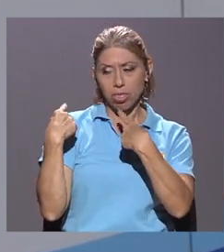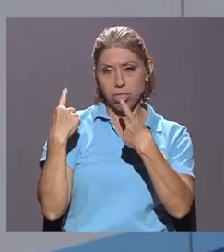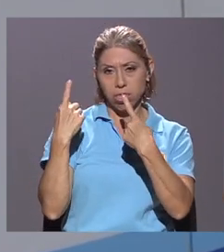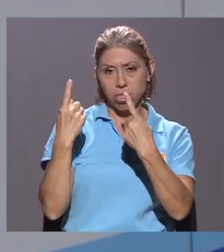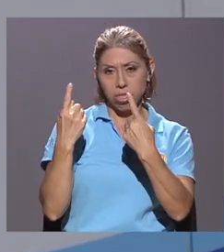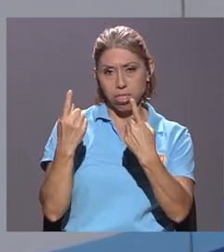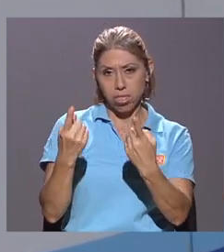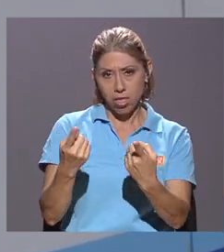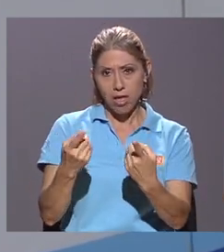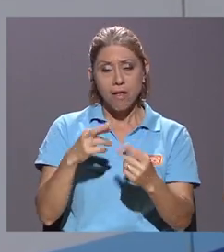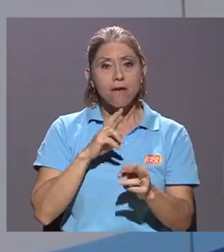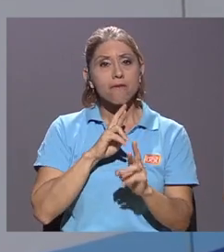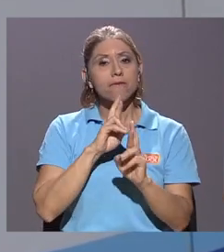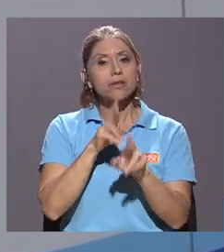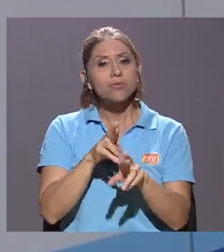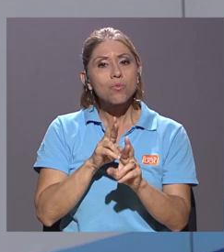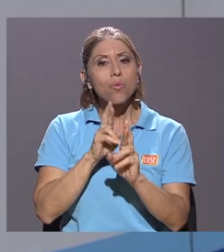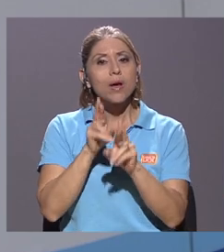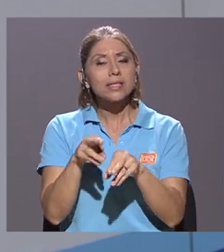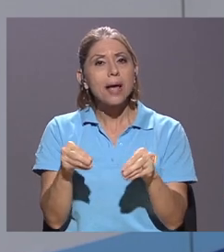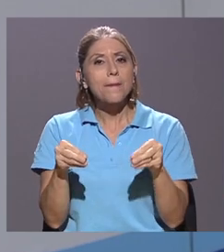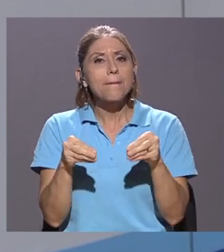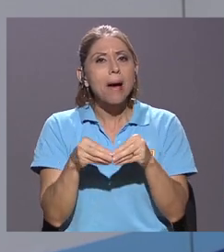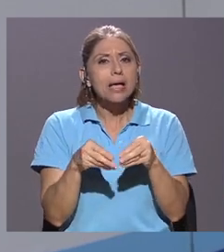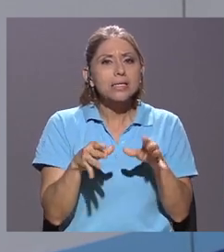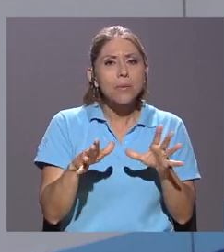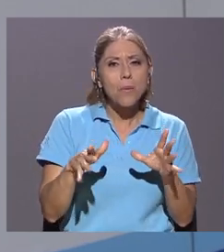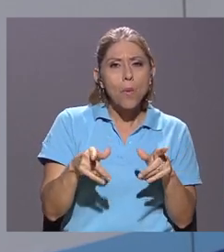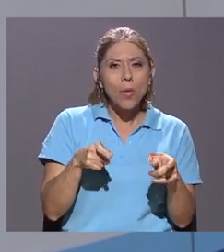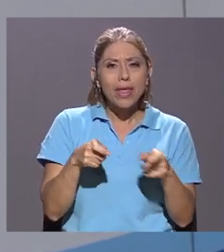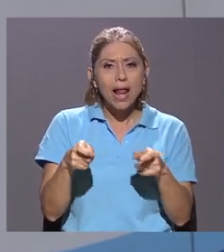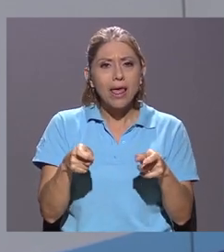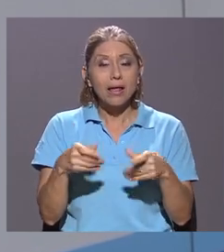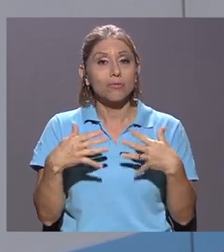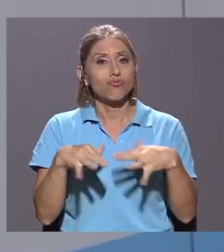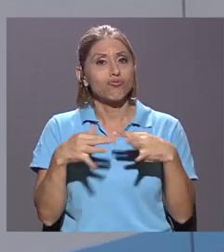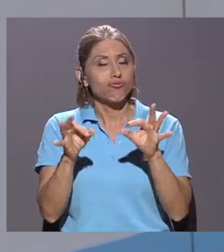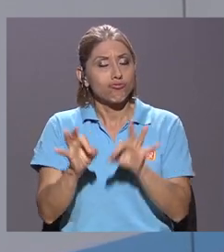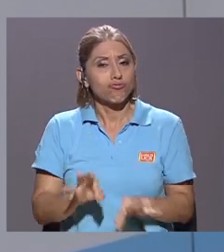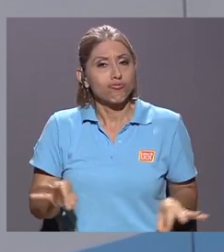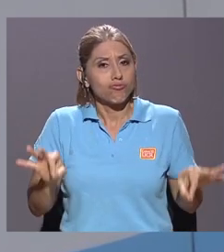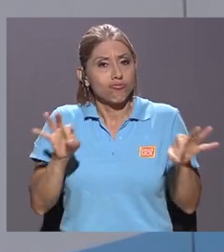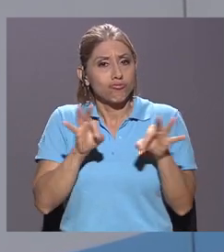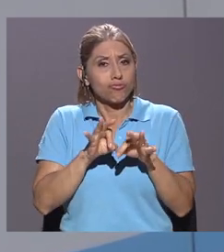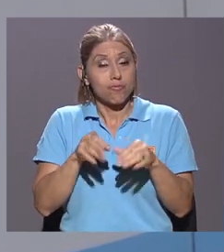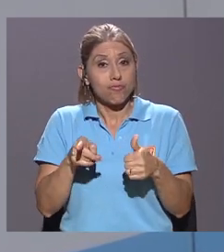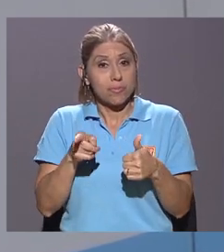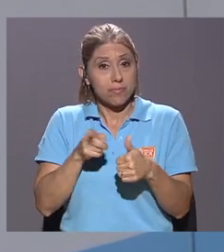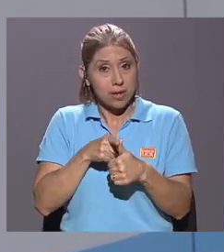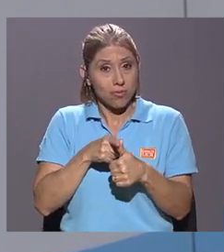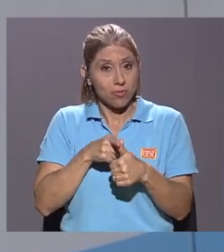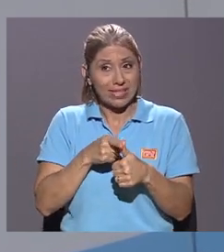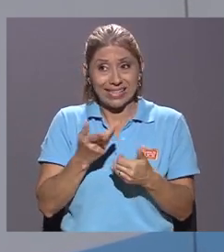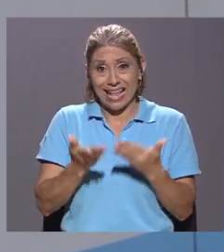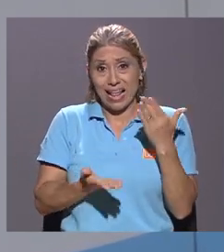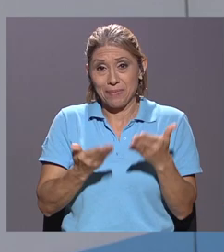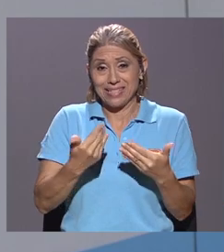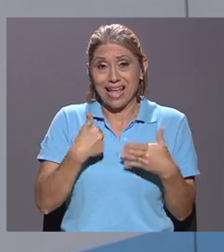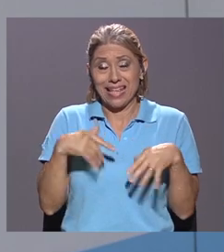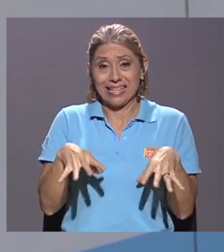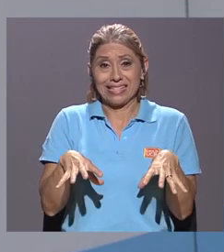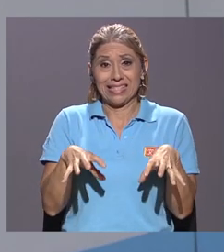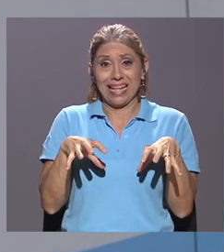va siendo más moderada y eso es fundamental porque por un lado nos protege una respuesta al estrés en la forma en la que